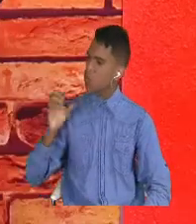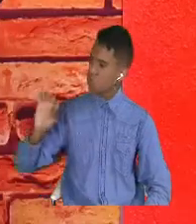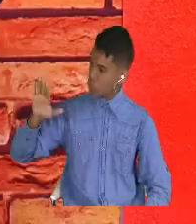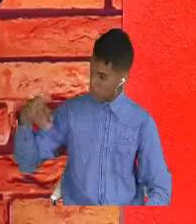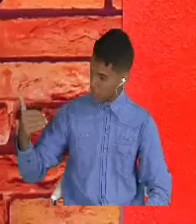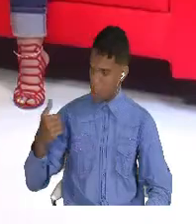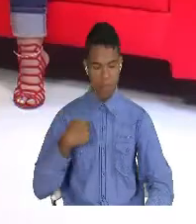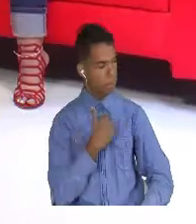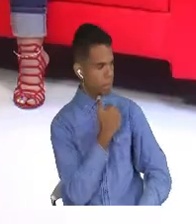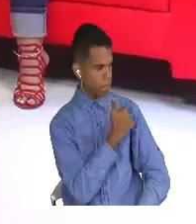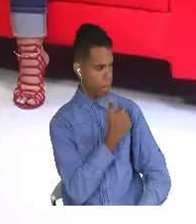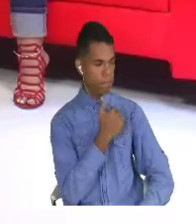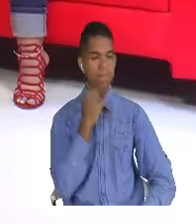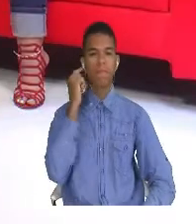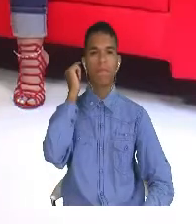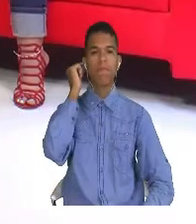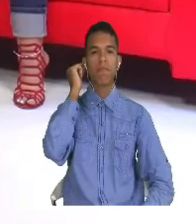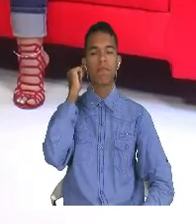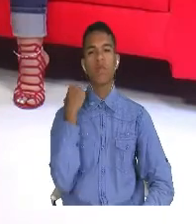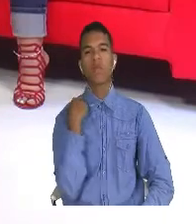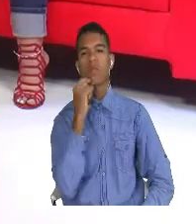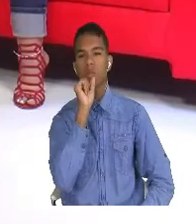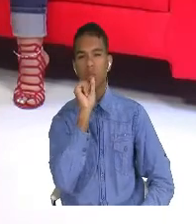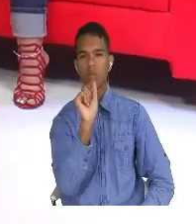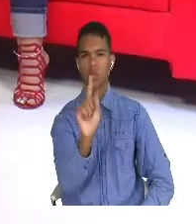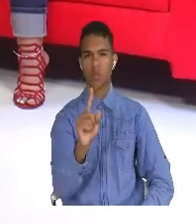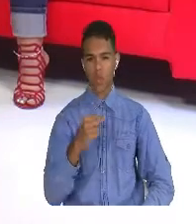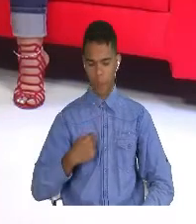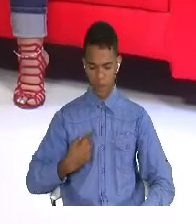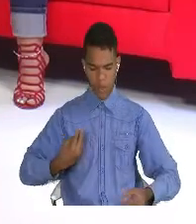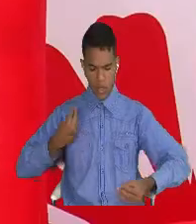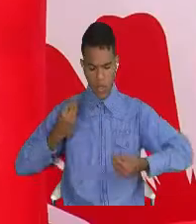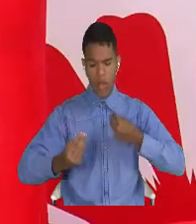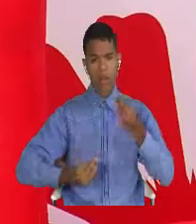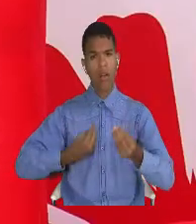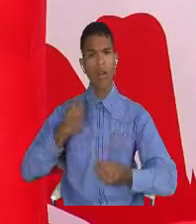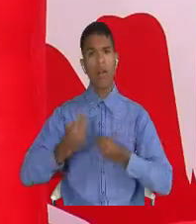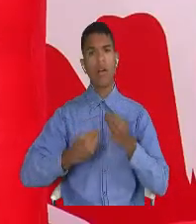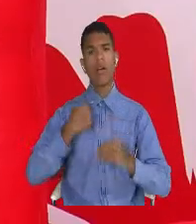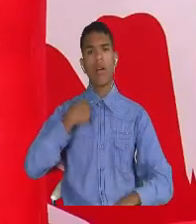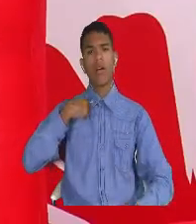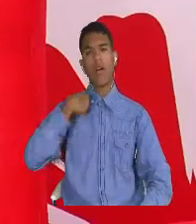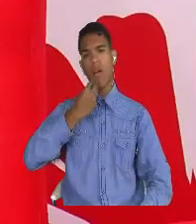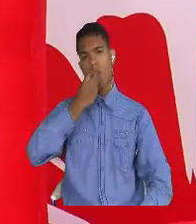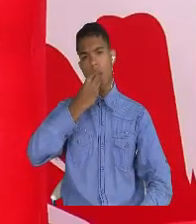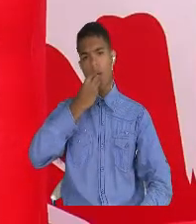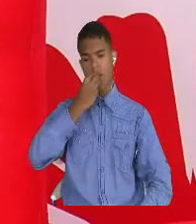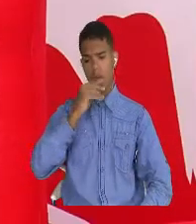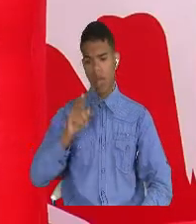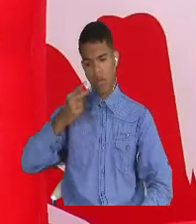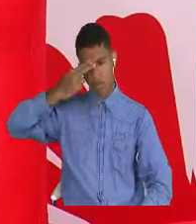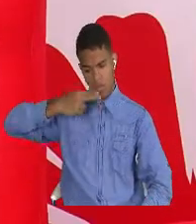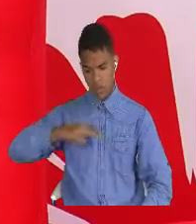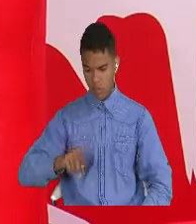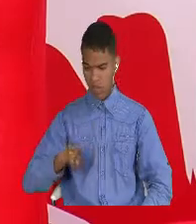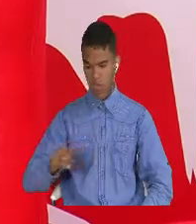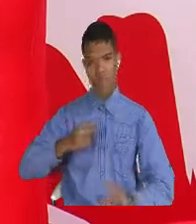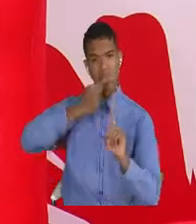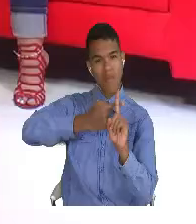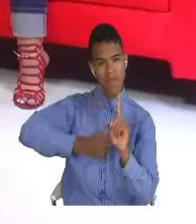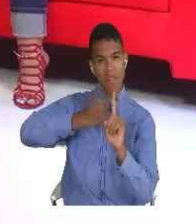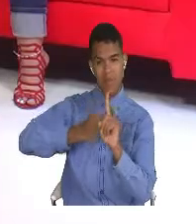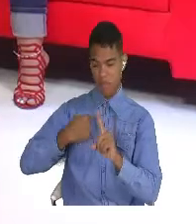Kiara. Bueno, la pregunta es, ¿qué debo hacer para bajar la cuota de alimentos de mi hijo teniendo en cuenta que mis ingresos